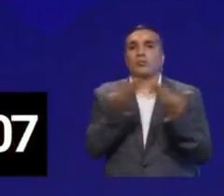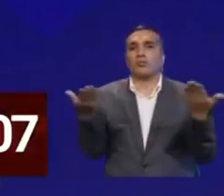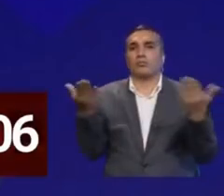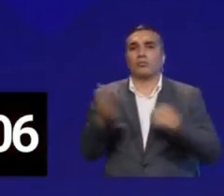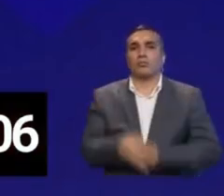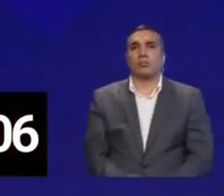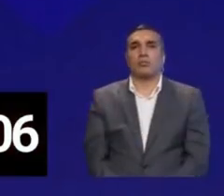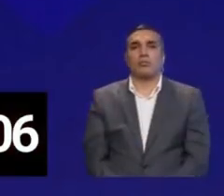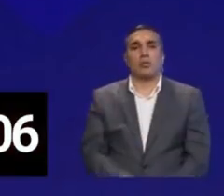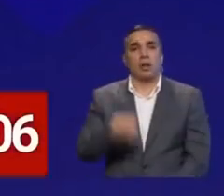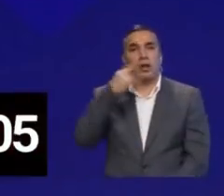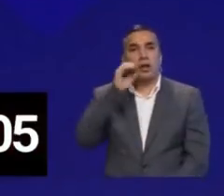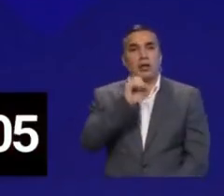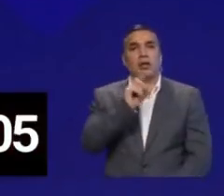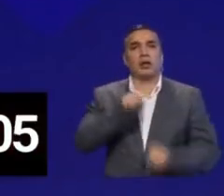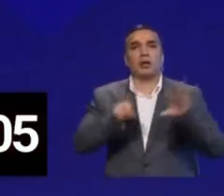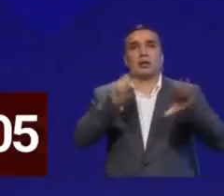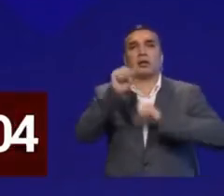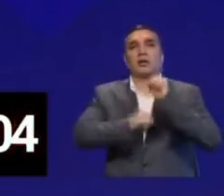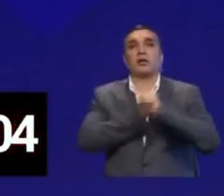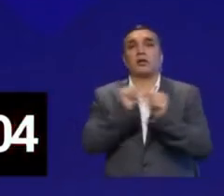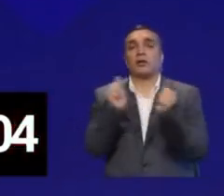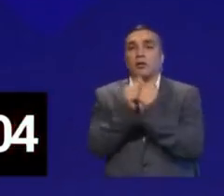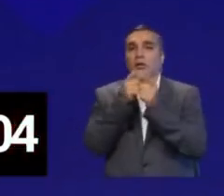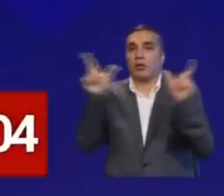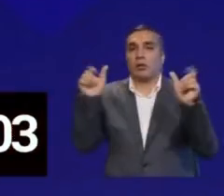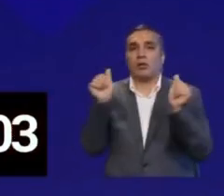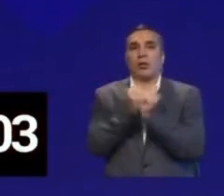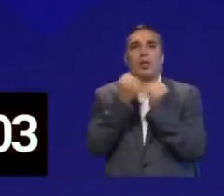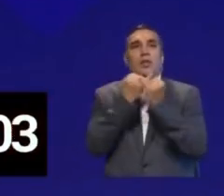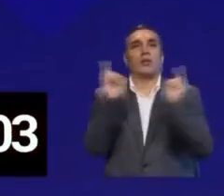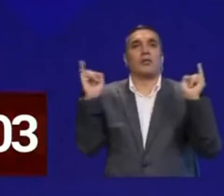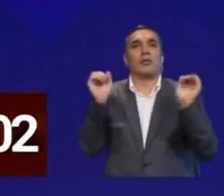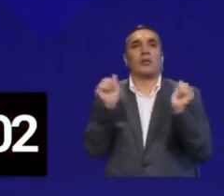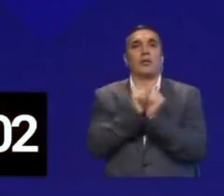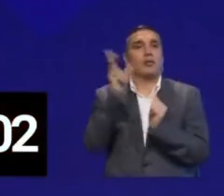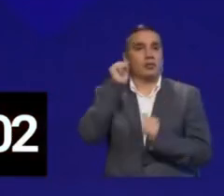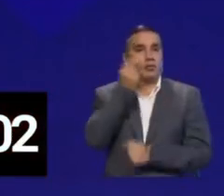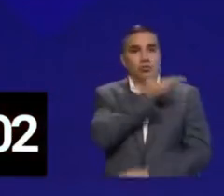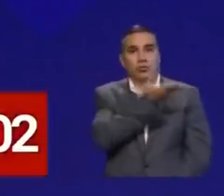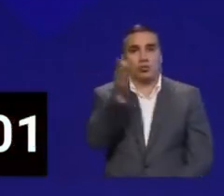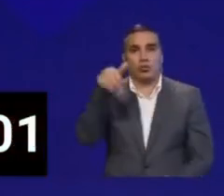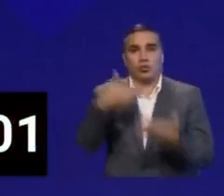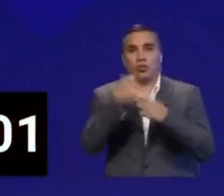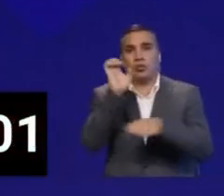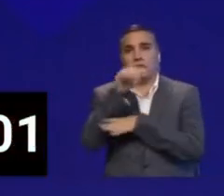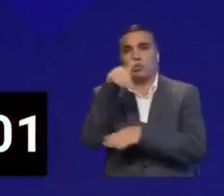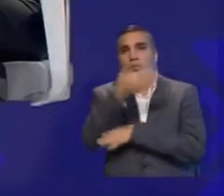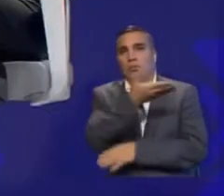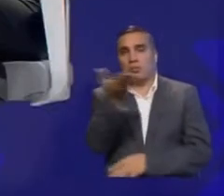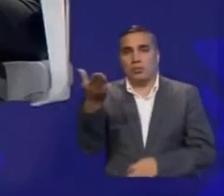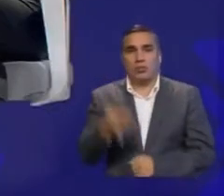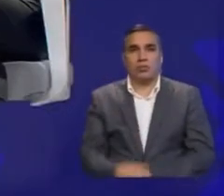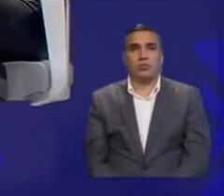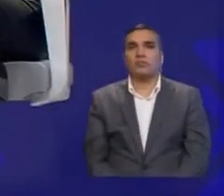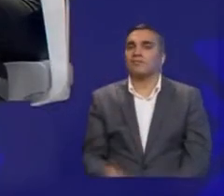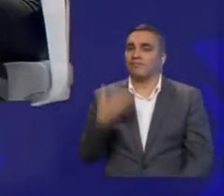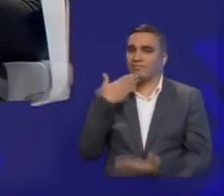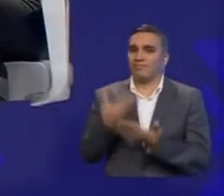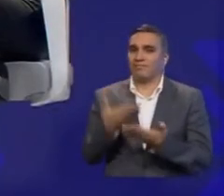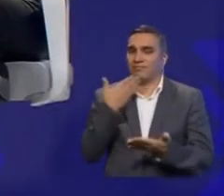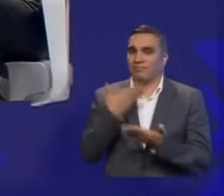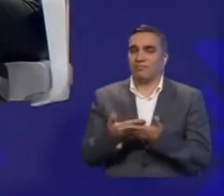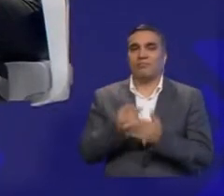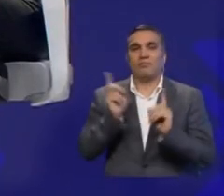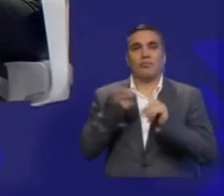todo niños de 0 a 6 años, pero con libertad, con independencia y escuchando a ustedes, pueblo ecuatoriano. Gracias, señor Carrasco.